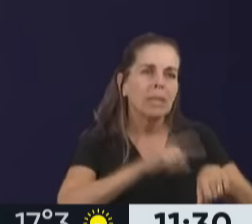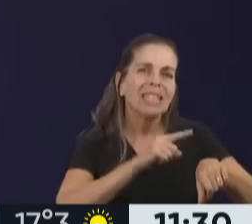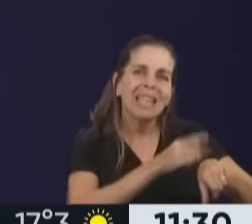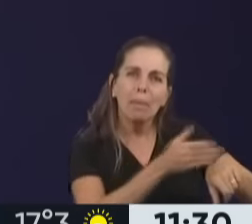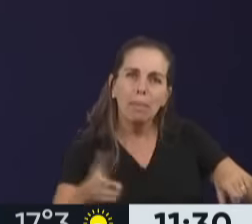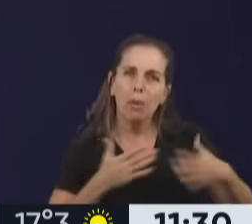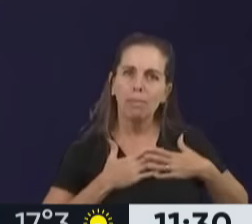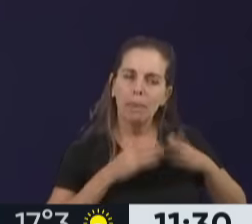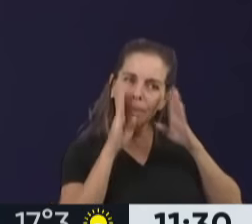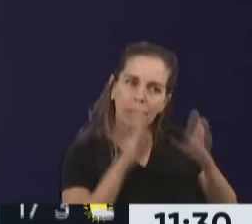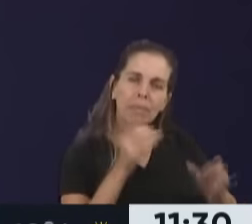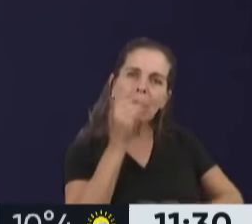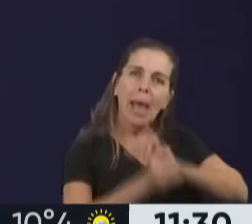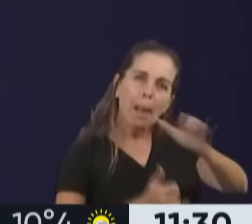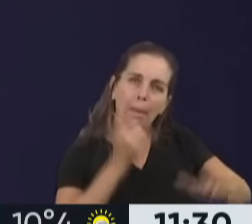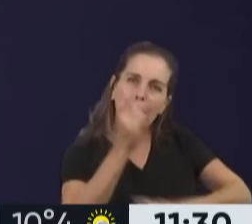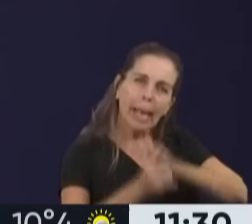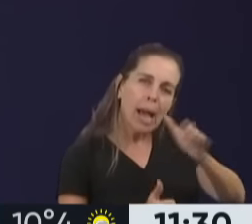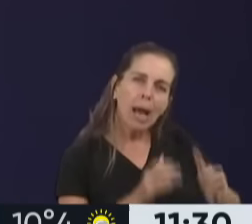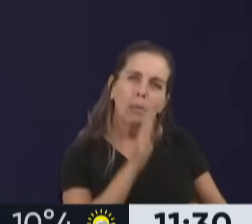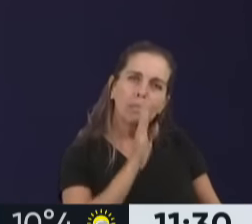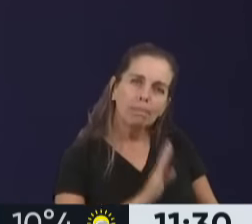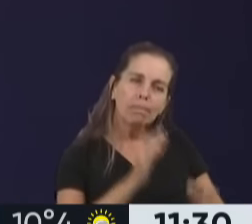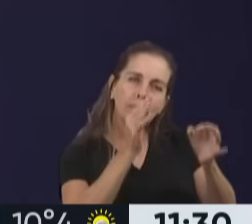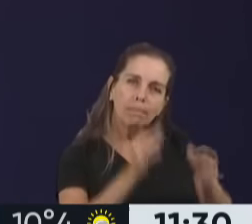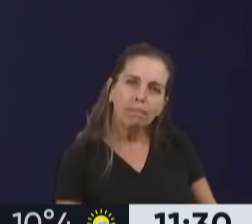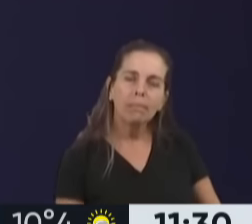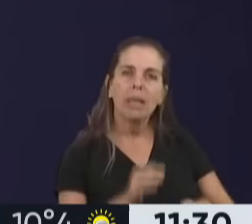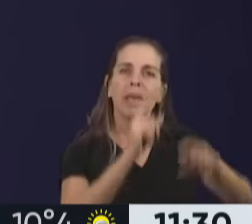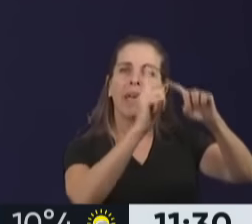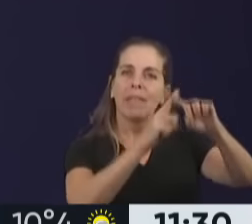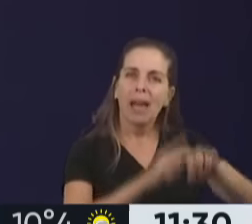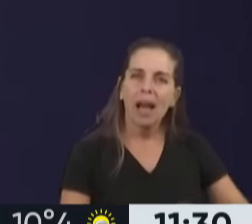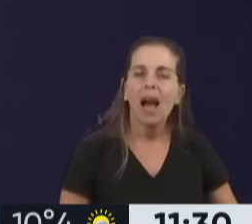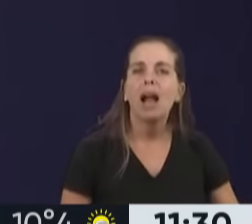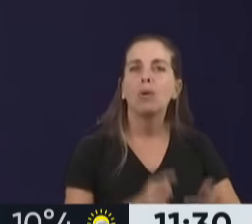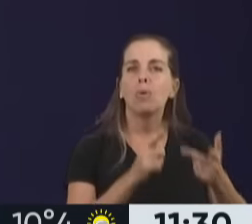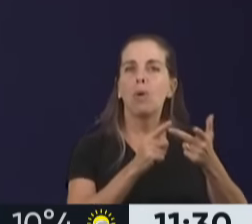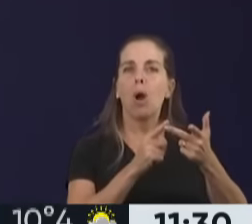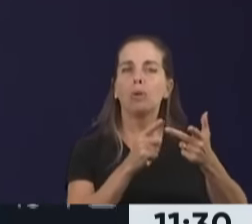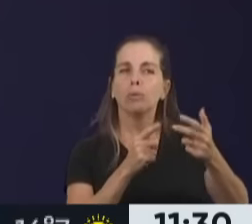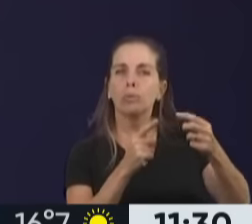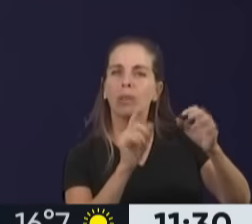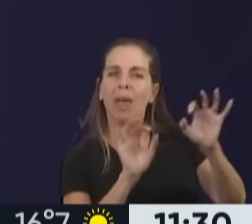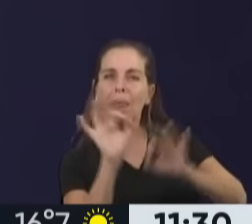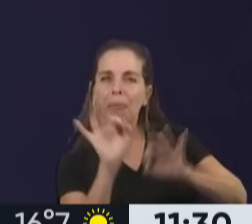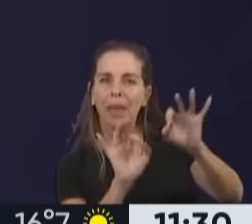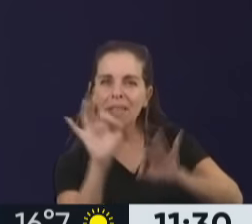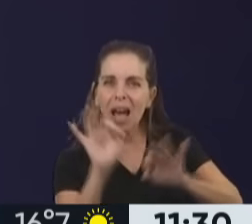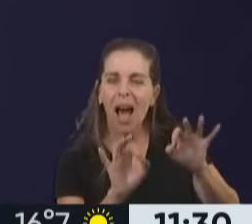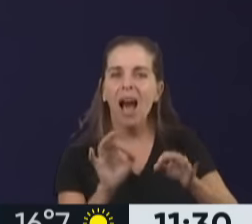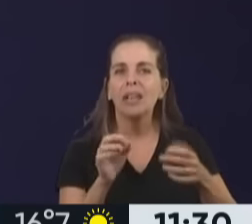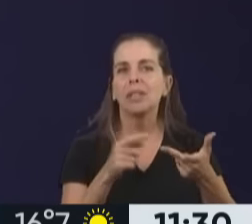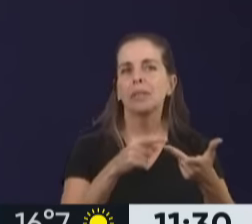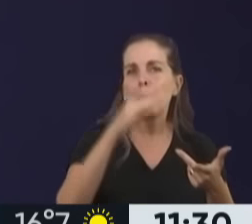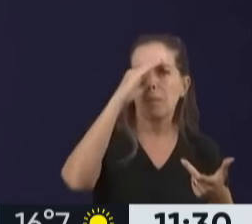a mi paciencia determinadas cuestiones metodológicas de medición de de de medición de alta frecuencia de de cuestiones